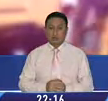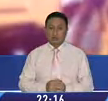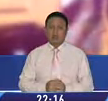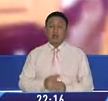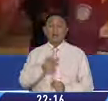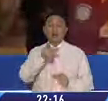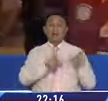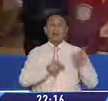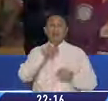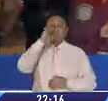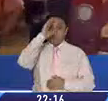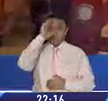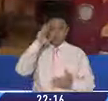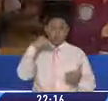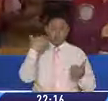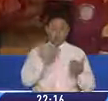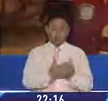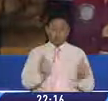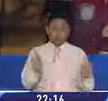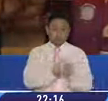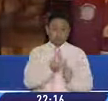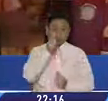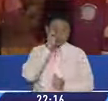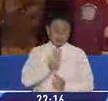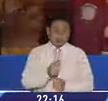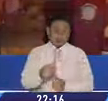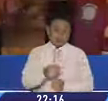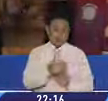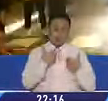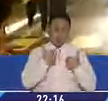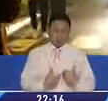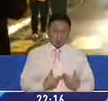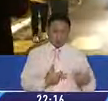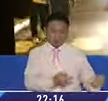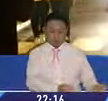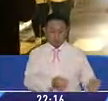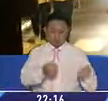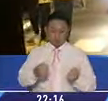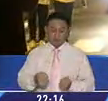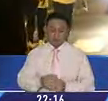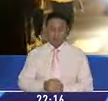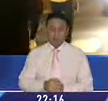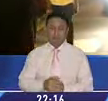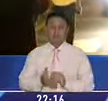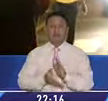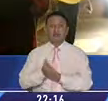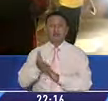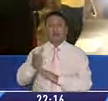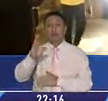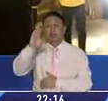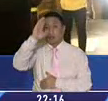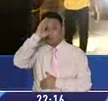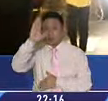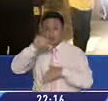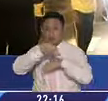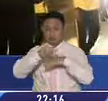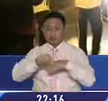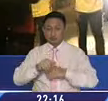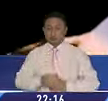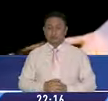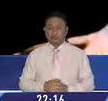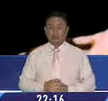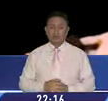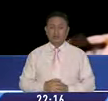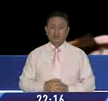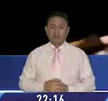personal de criminalística junto al fiscal de turno realizaron el levantamiento del cadáver, que fue trasladado a la morgue de Tena.